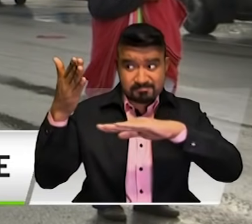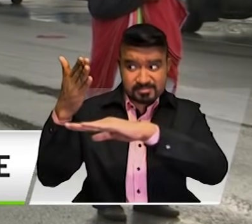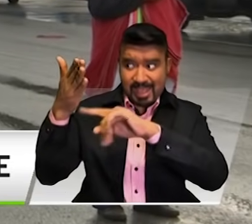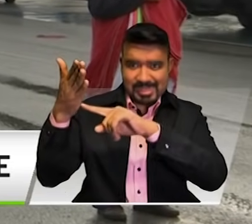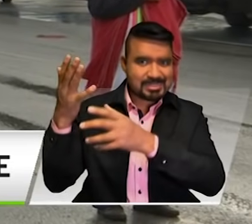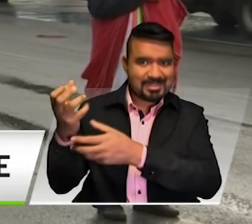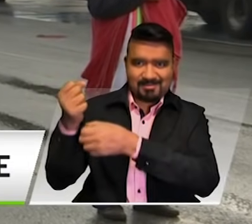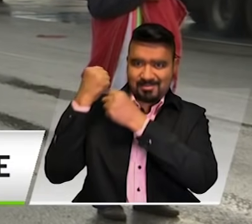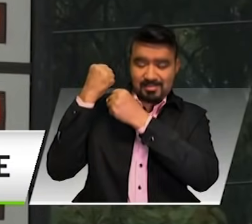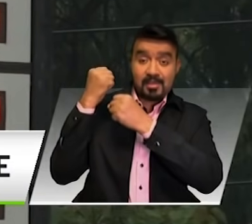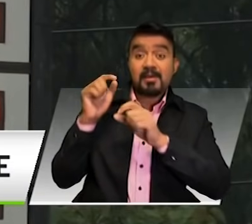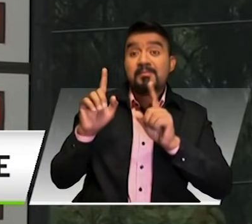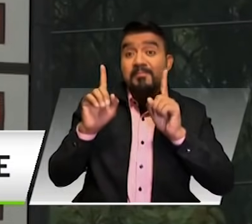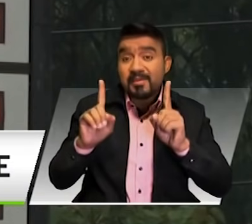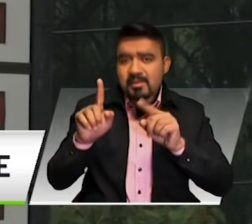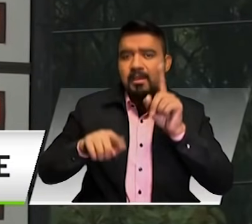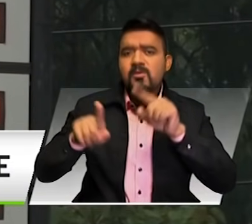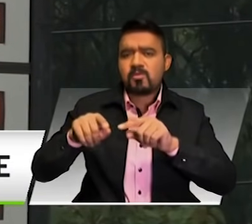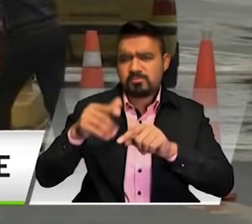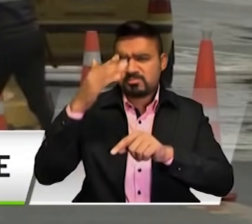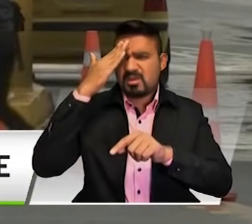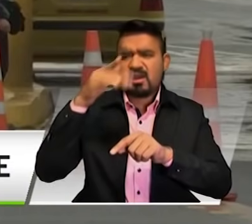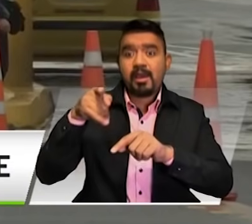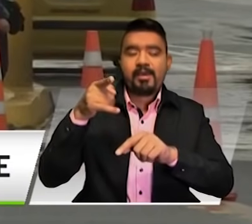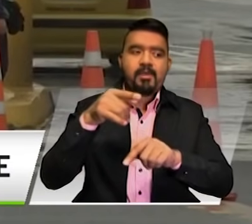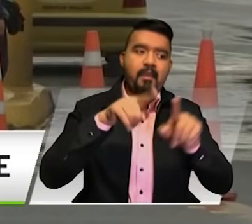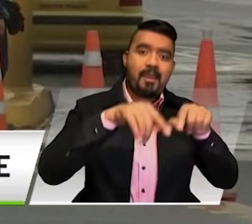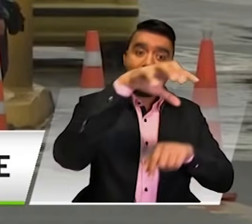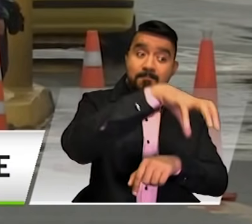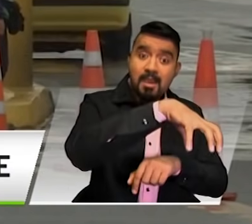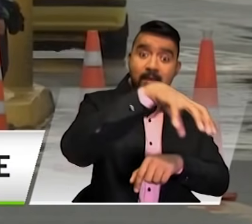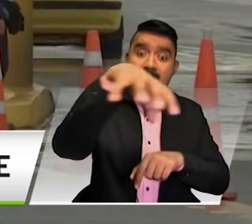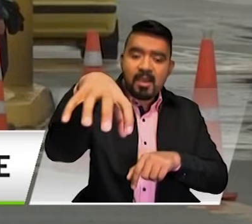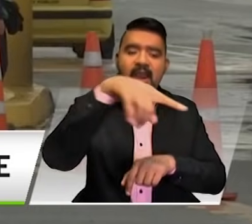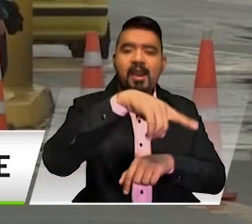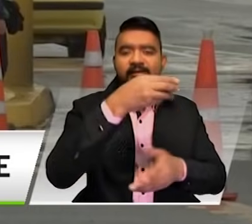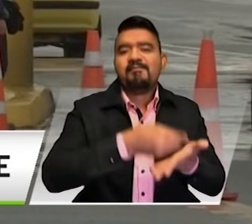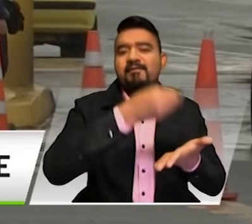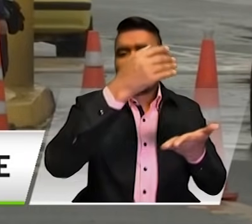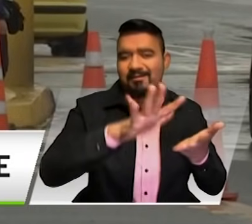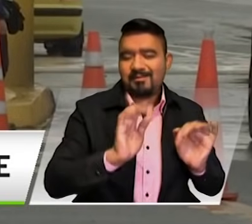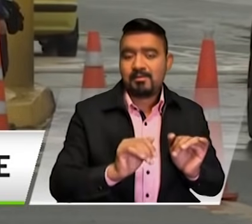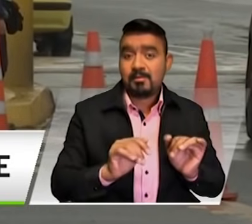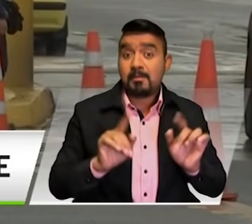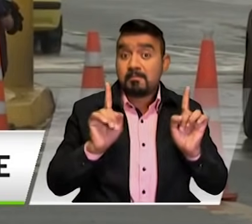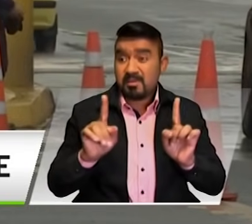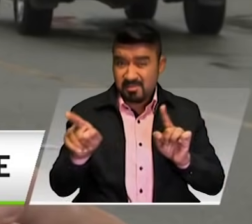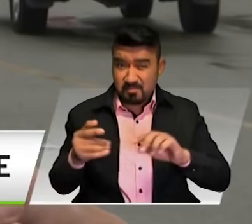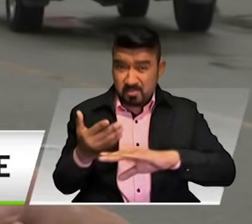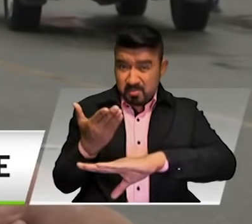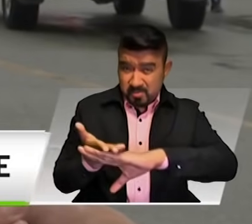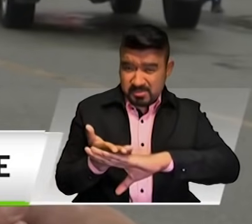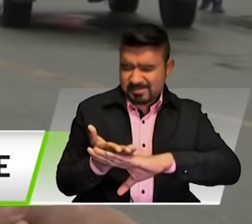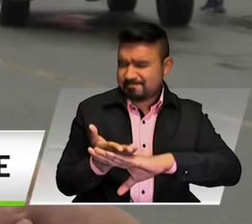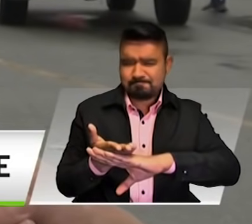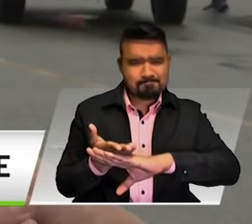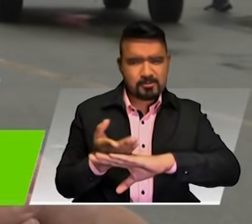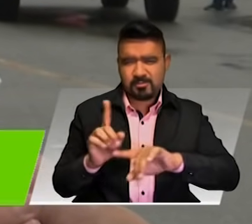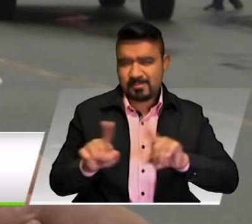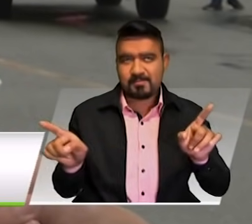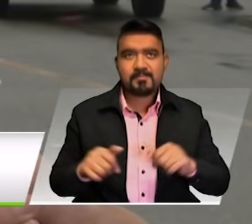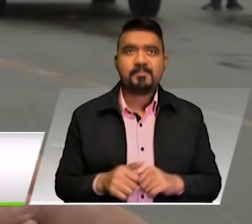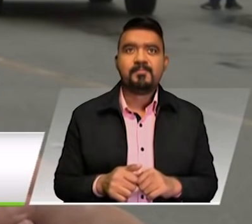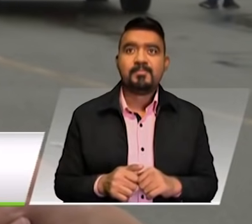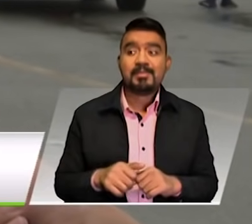un aumento en el costo actual de los peajes de Trapiche y Cabildo. Pero sobre la mesa hay otras propuestas. Se traslade